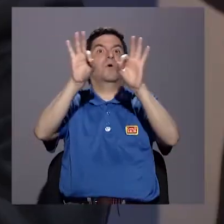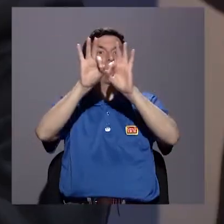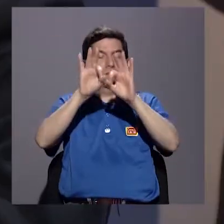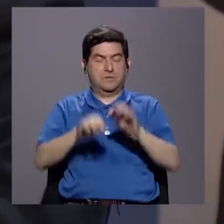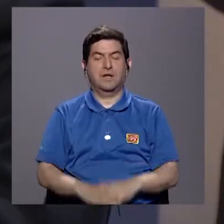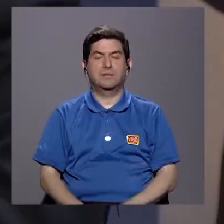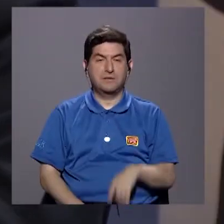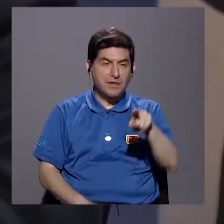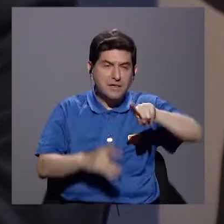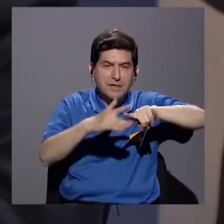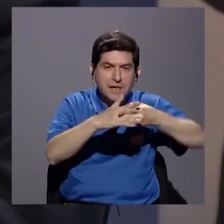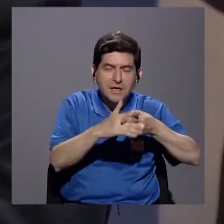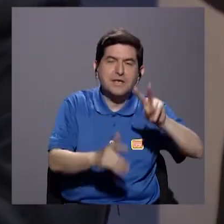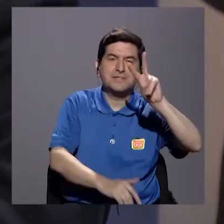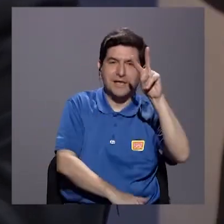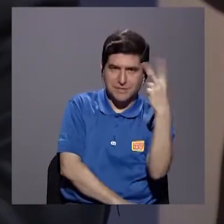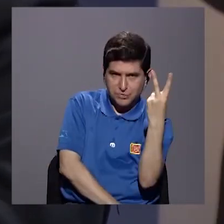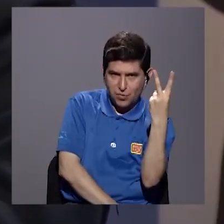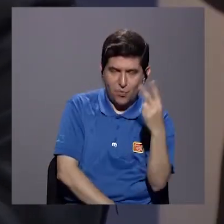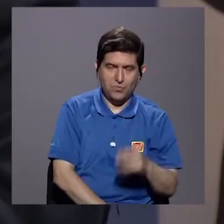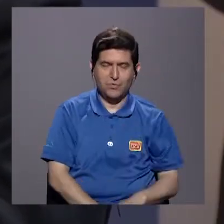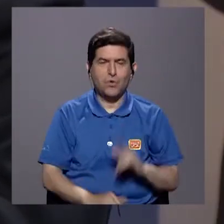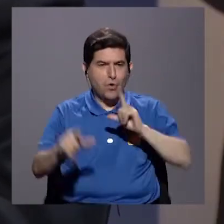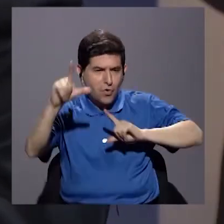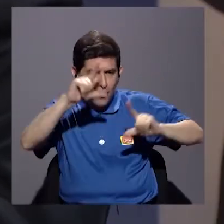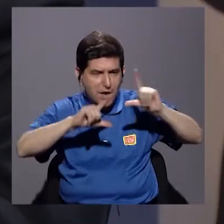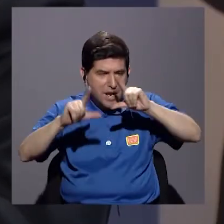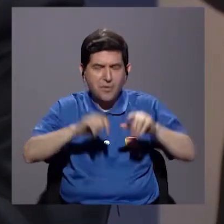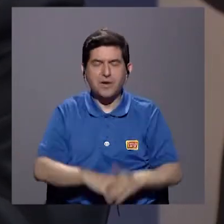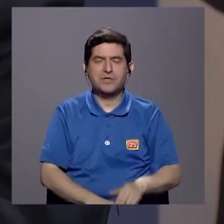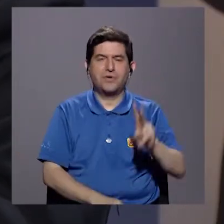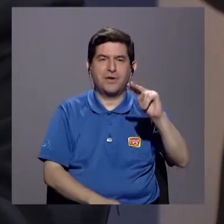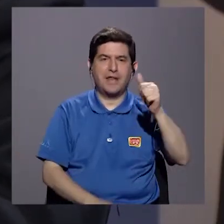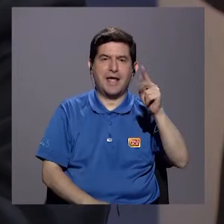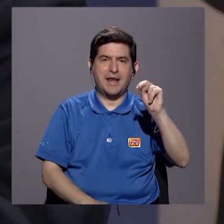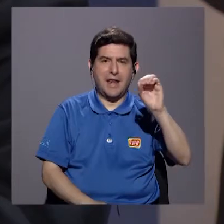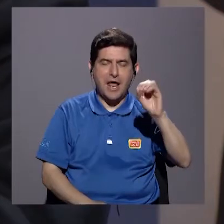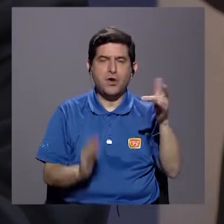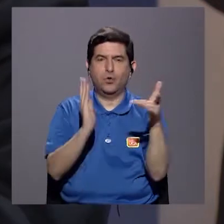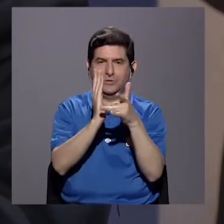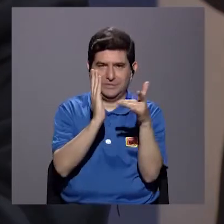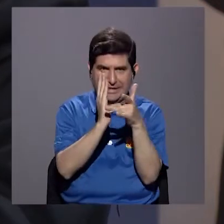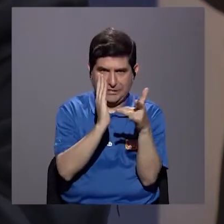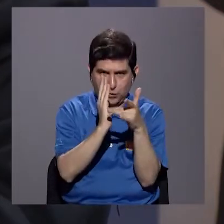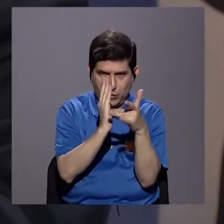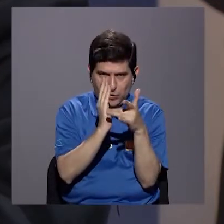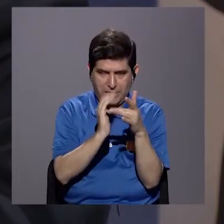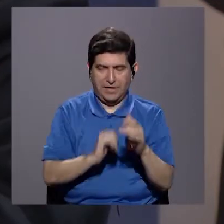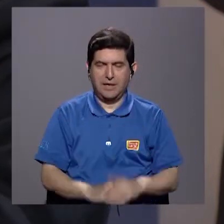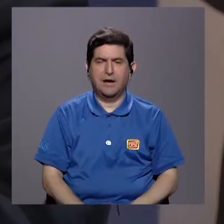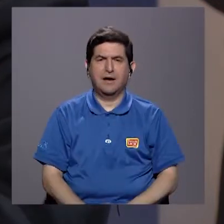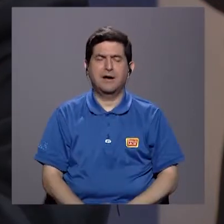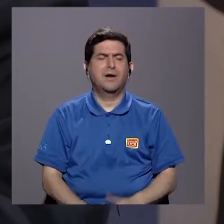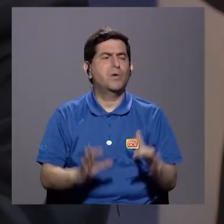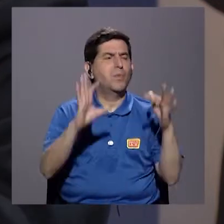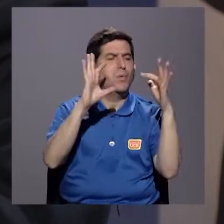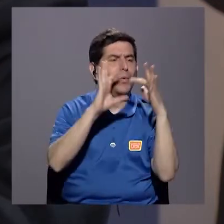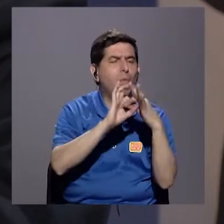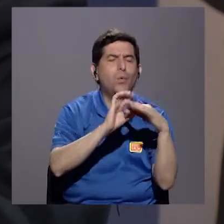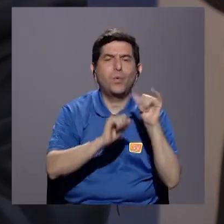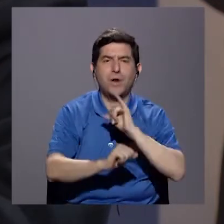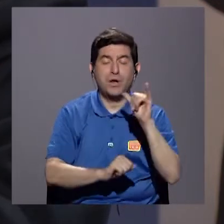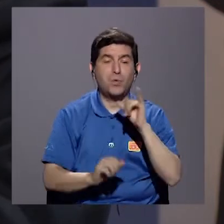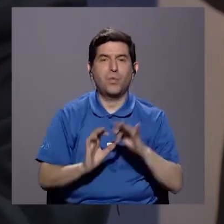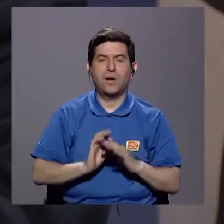otro referente, de los referentes importantes. De segundo, claro. Es un laboratorio que nace como nanotecnología,